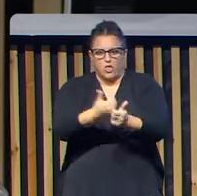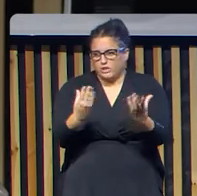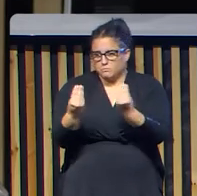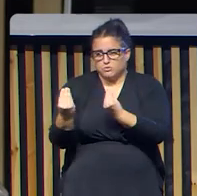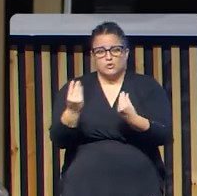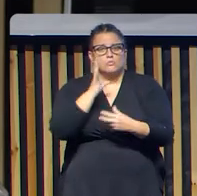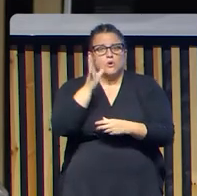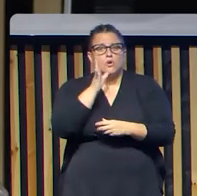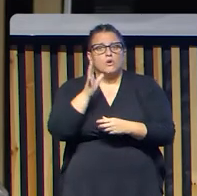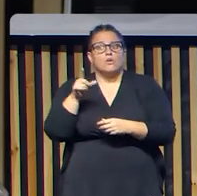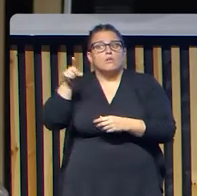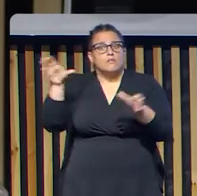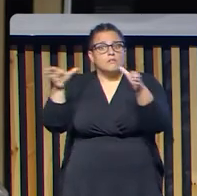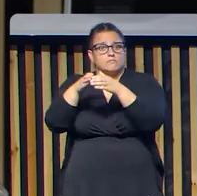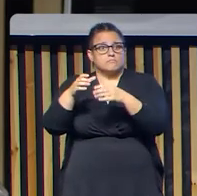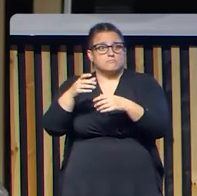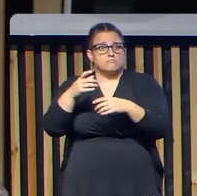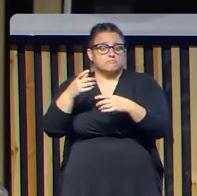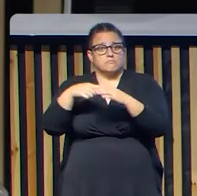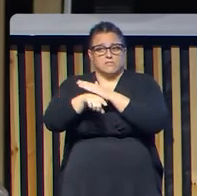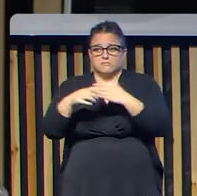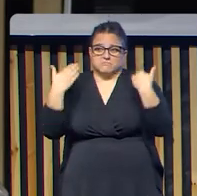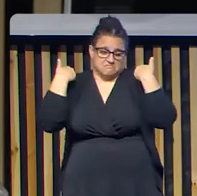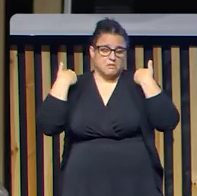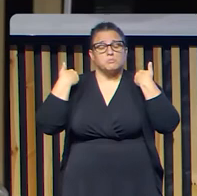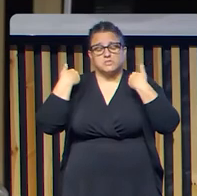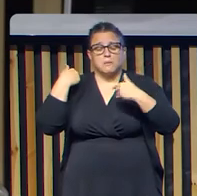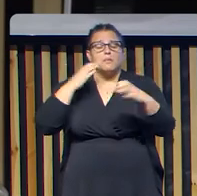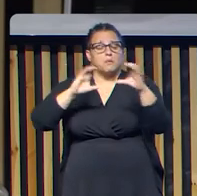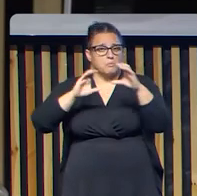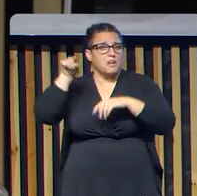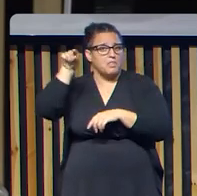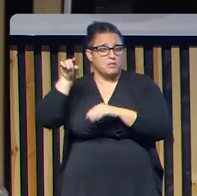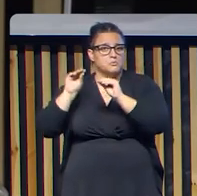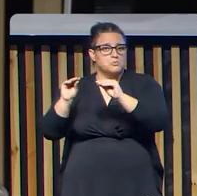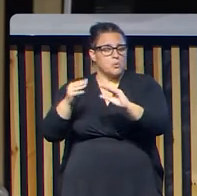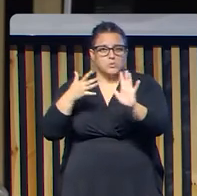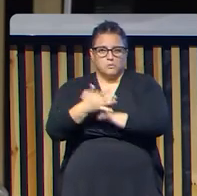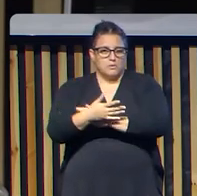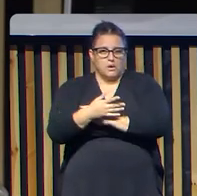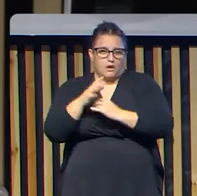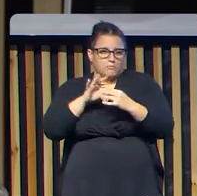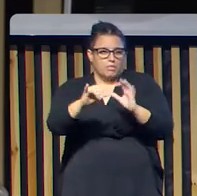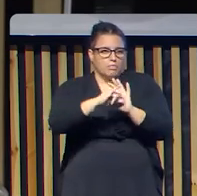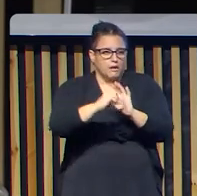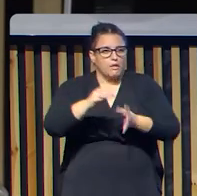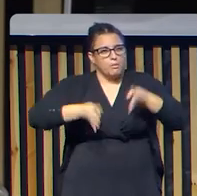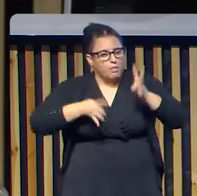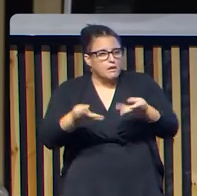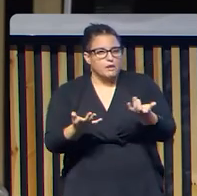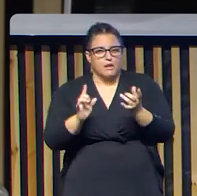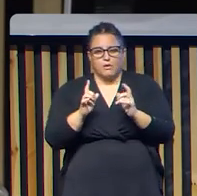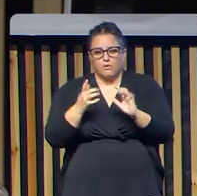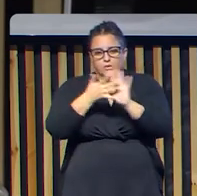allí han hecho un trabajo espectacular de acercamiento a la ciudadanía de Claridad de entender el canal